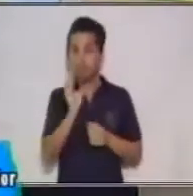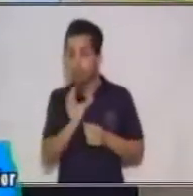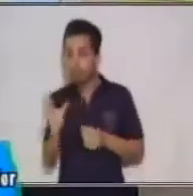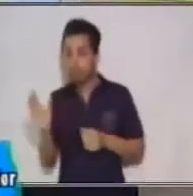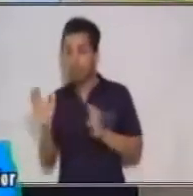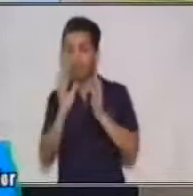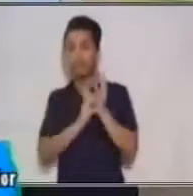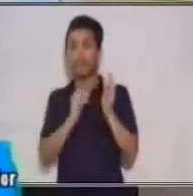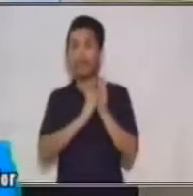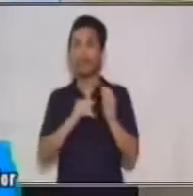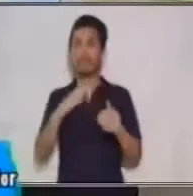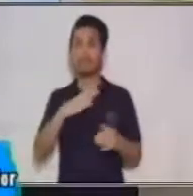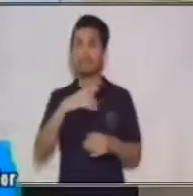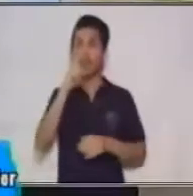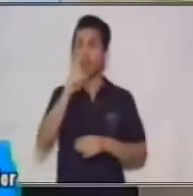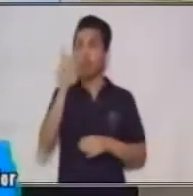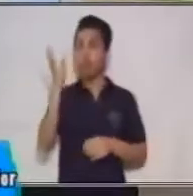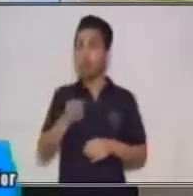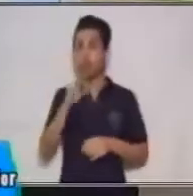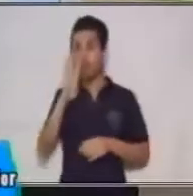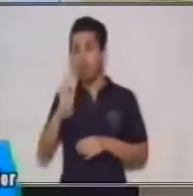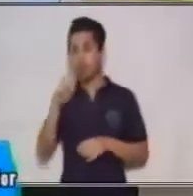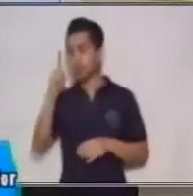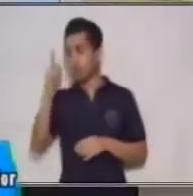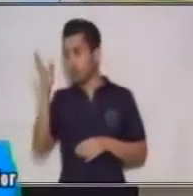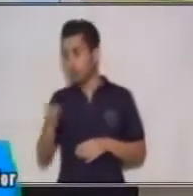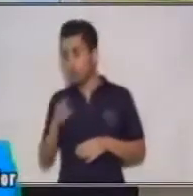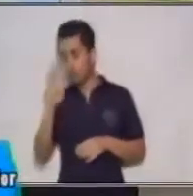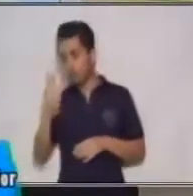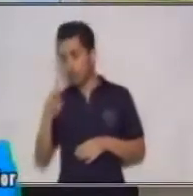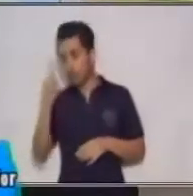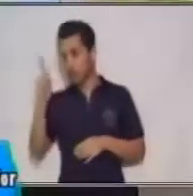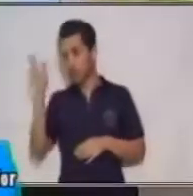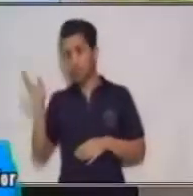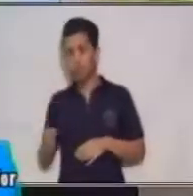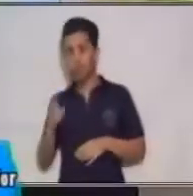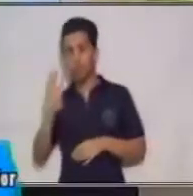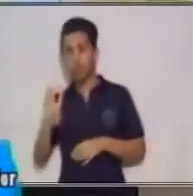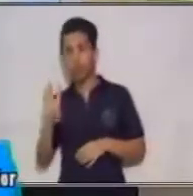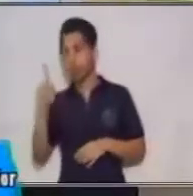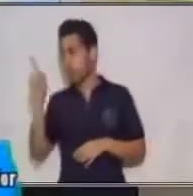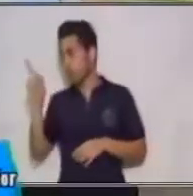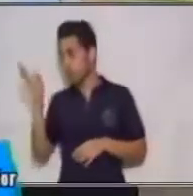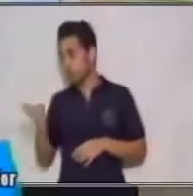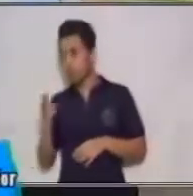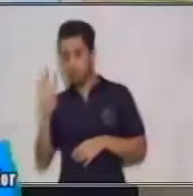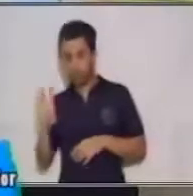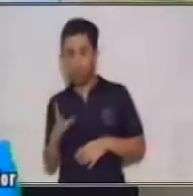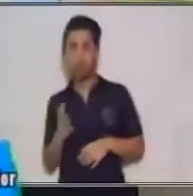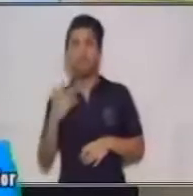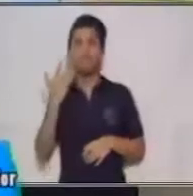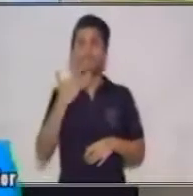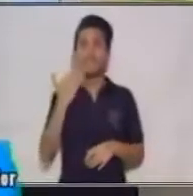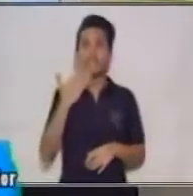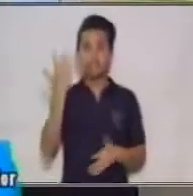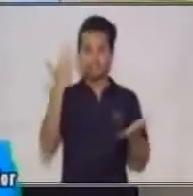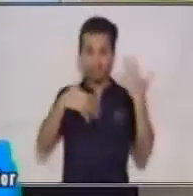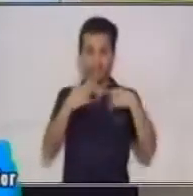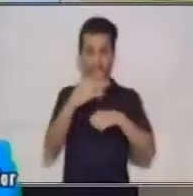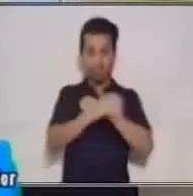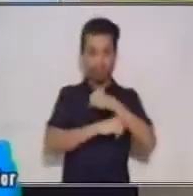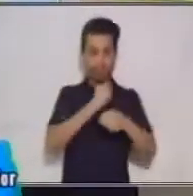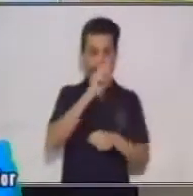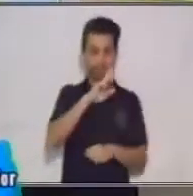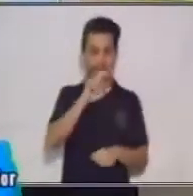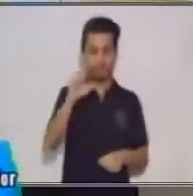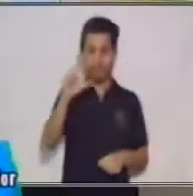naranja marca un cuarto, un cuarto, un cuarto y un cuarto. ¿Por qué? Porque está dividida en cuatro partes iguales. Ahora voy